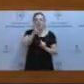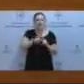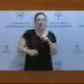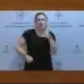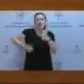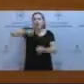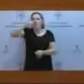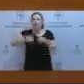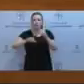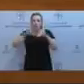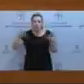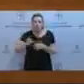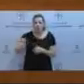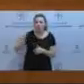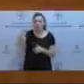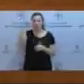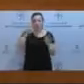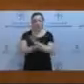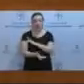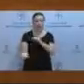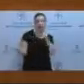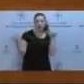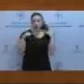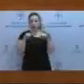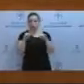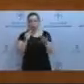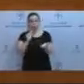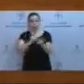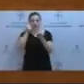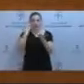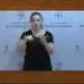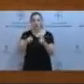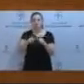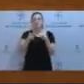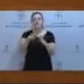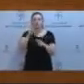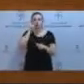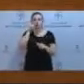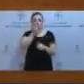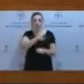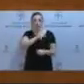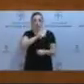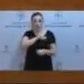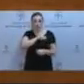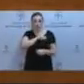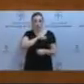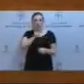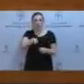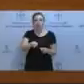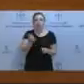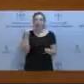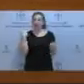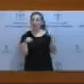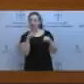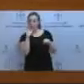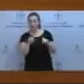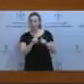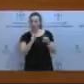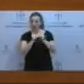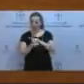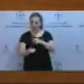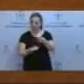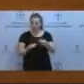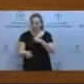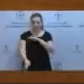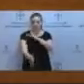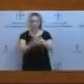mundo, destaca la rapidez de reacción del turismo español. No solamente planifica con antelación, sino es capaz de reaccionar a cambios del mercado a la mayor velocidad